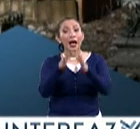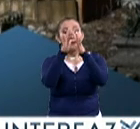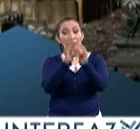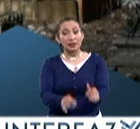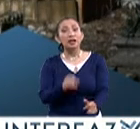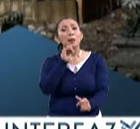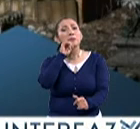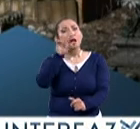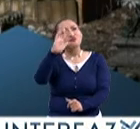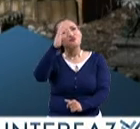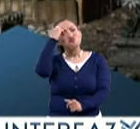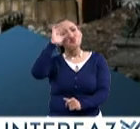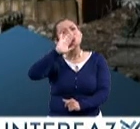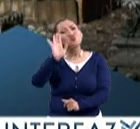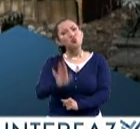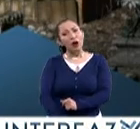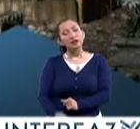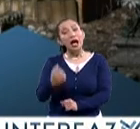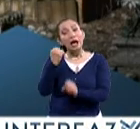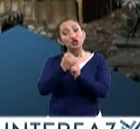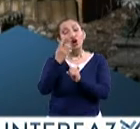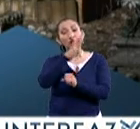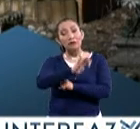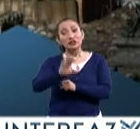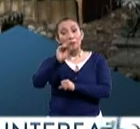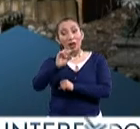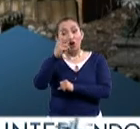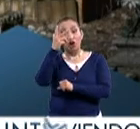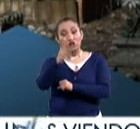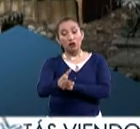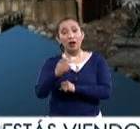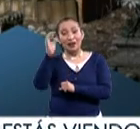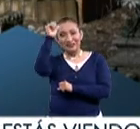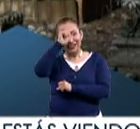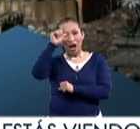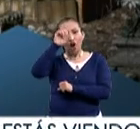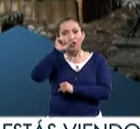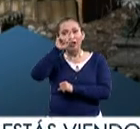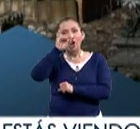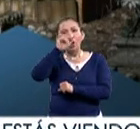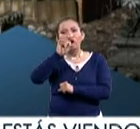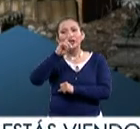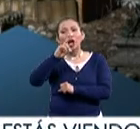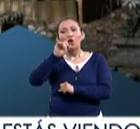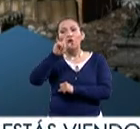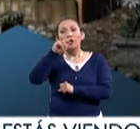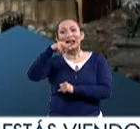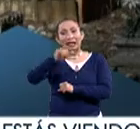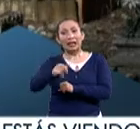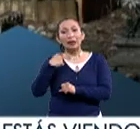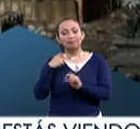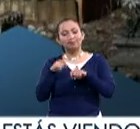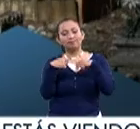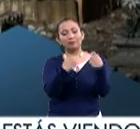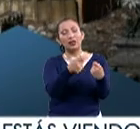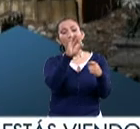En Francia también recuerdan a sus muertos. En el año 998, el fraile Odilon de Cluny designa a esta fecha